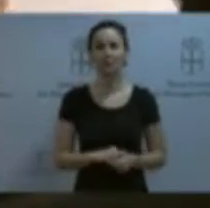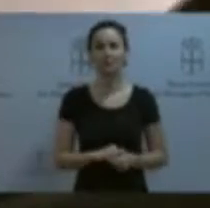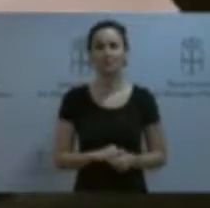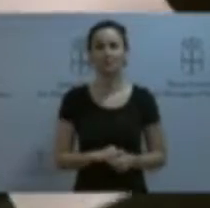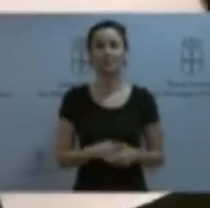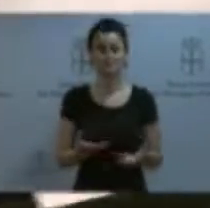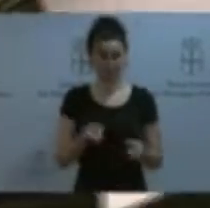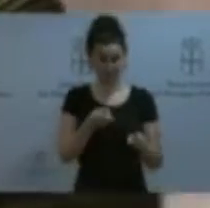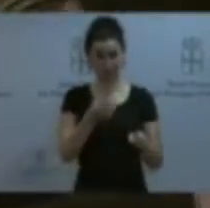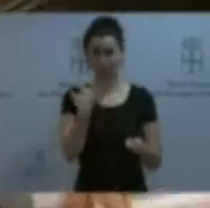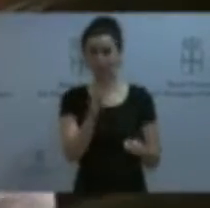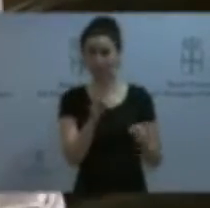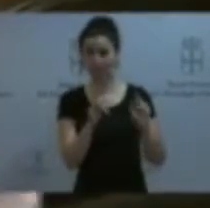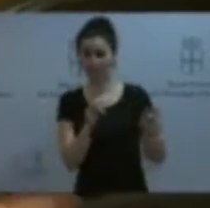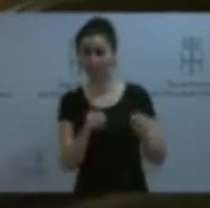informes favorables que usted me dijo?